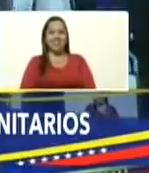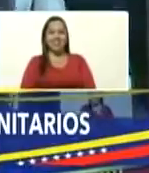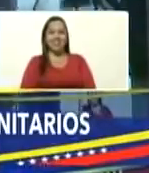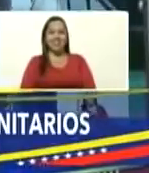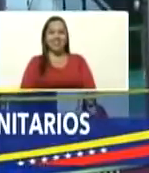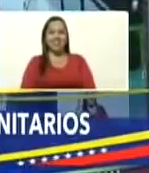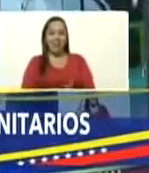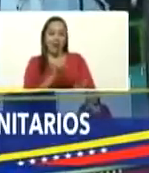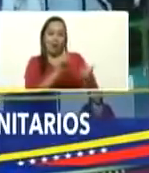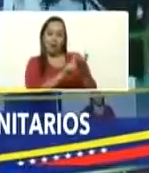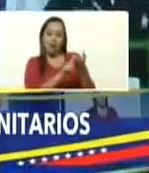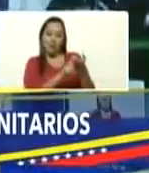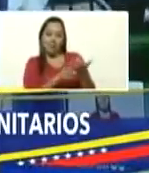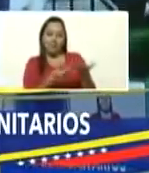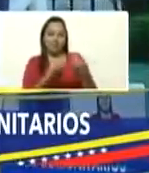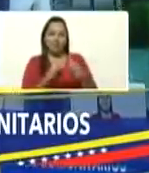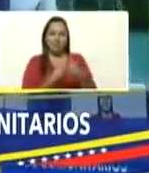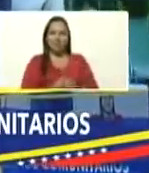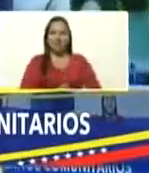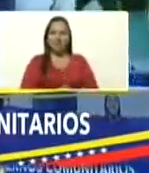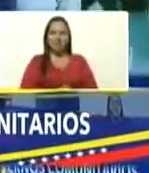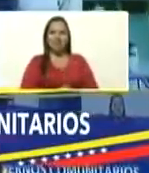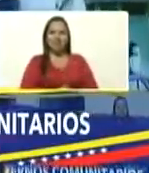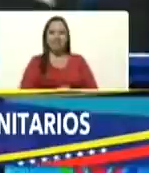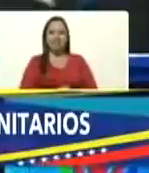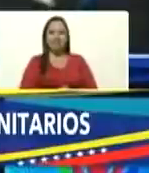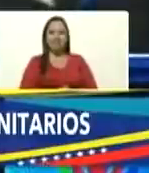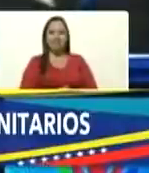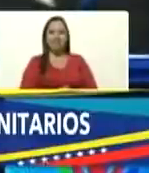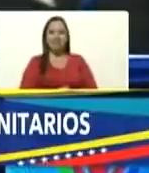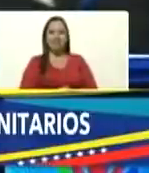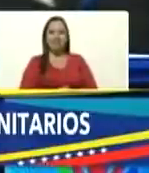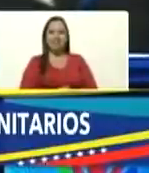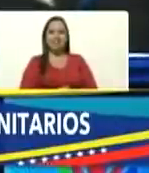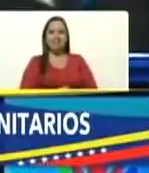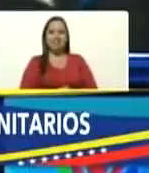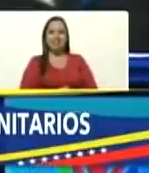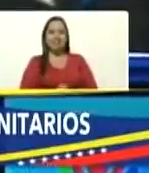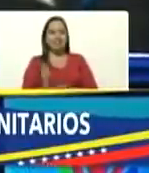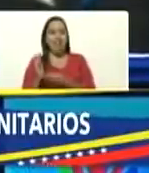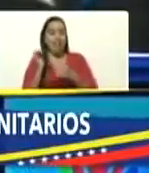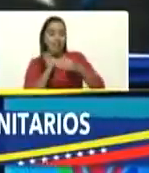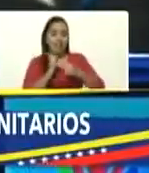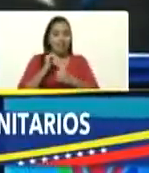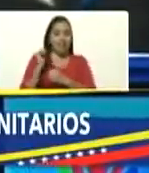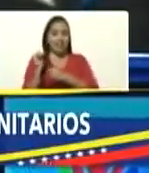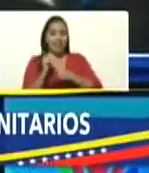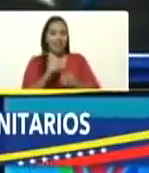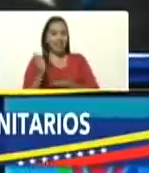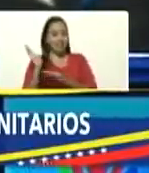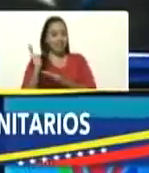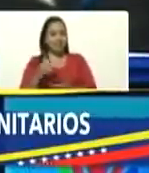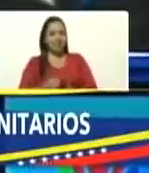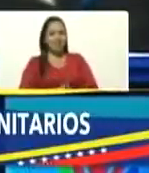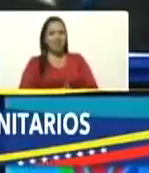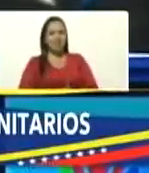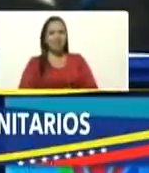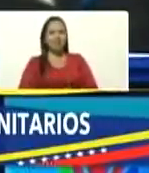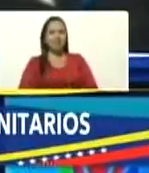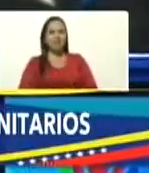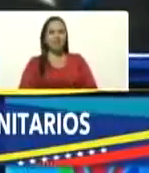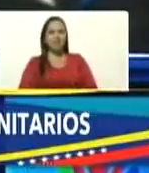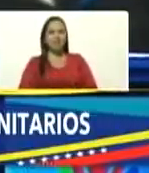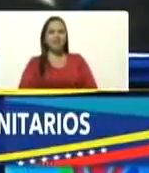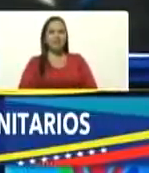Cilita, taca, taca, taca, taca, taca, taca. Taca, taca, taca, taca, taca, ta.